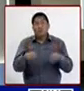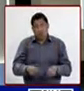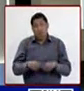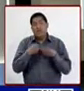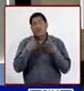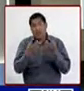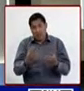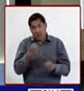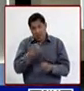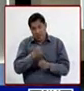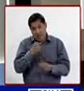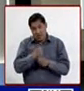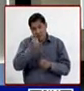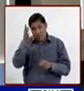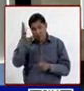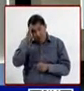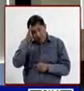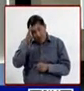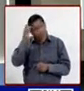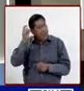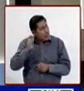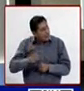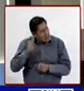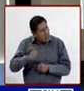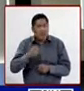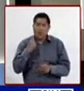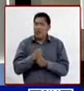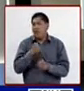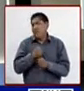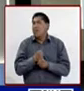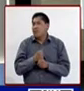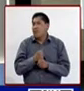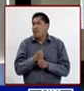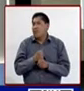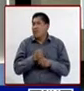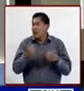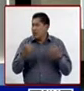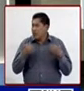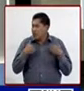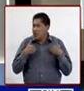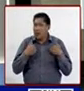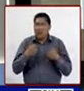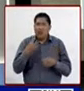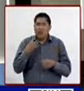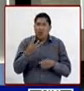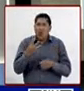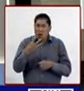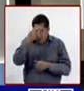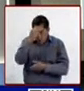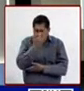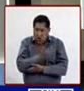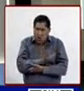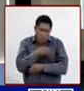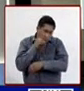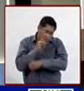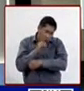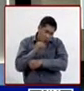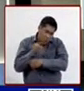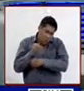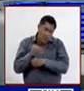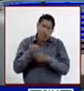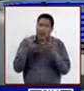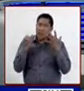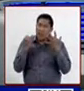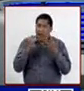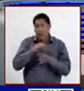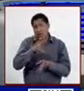darle un trabajo a este papá. Este papá necesita tener un trabajo estable. Tiene 4 hijos que mantener. Son 6